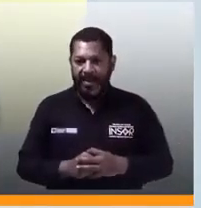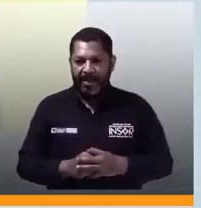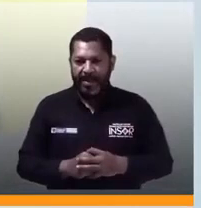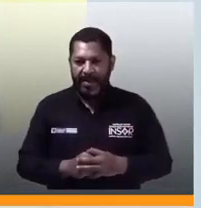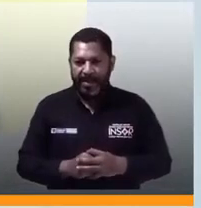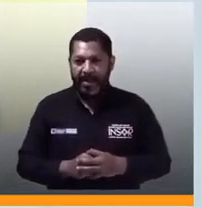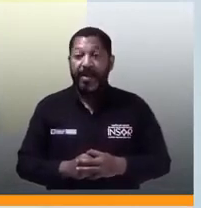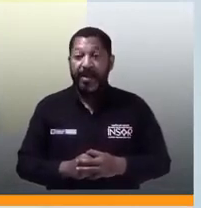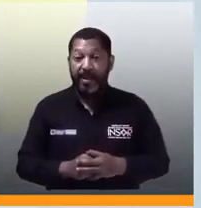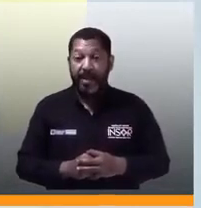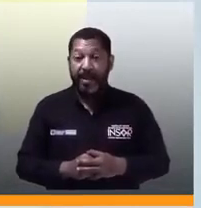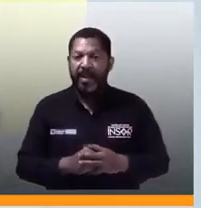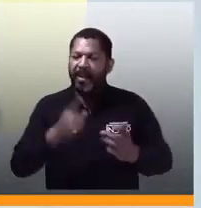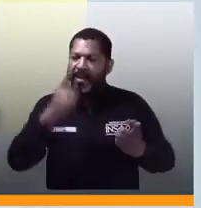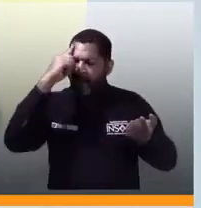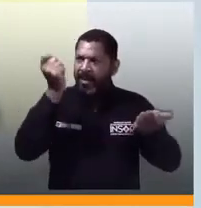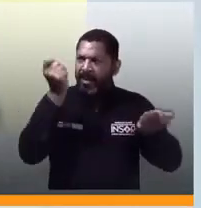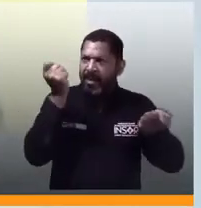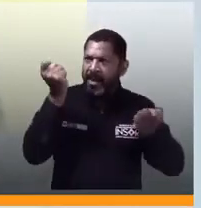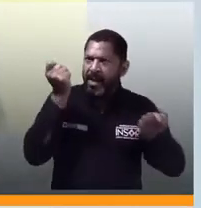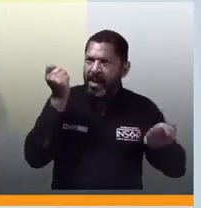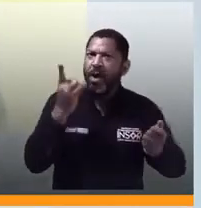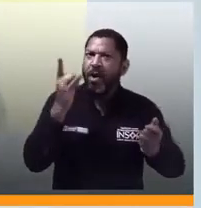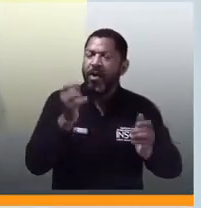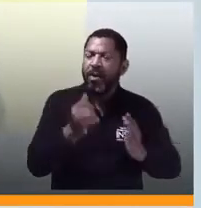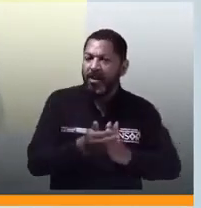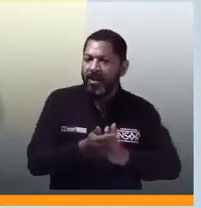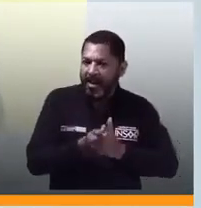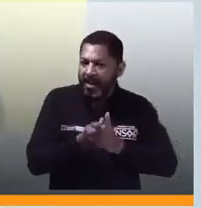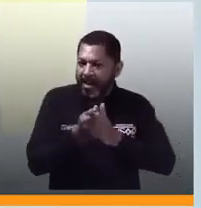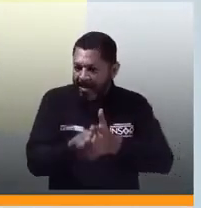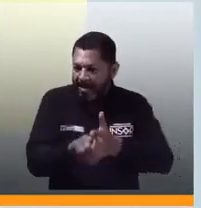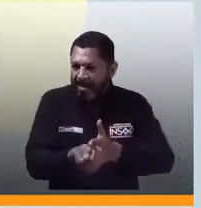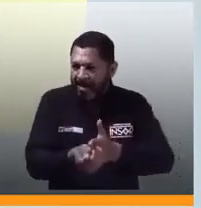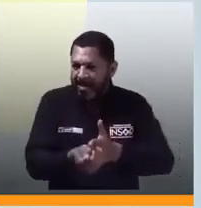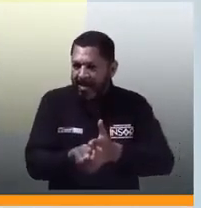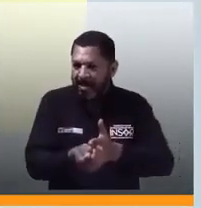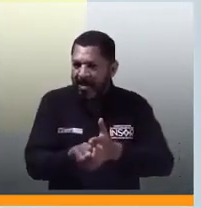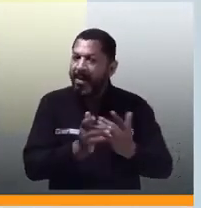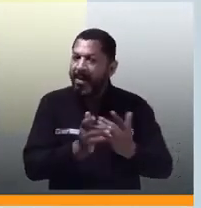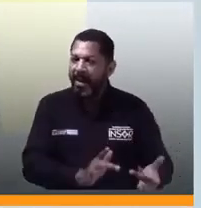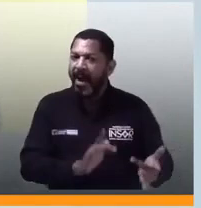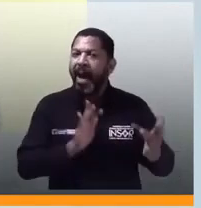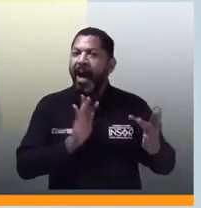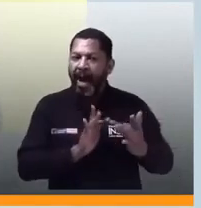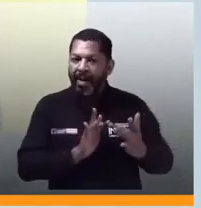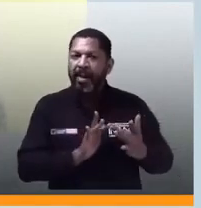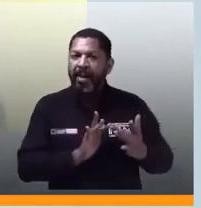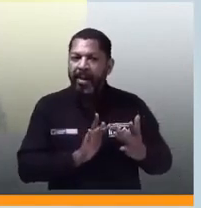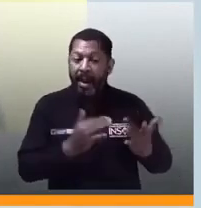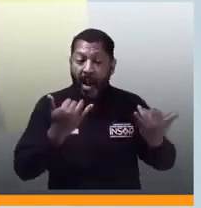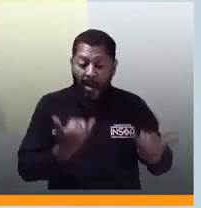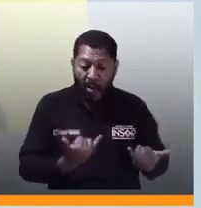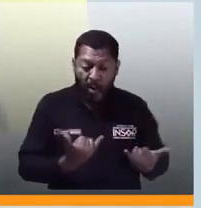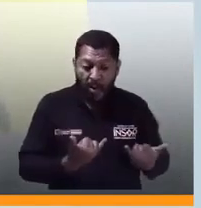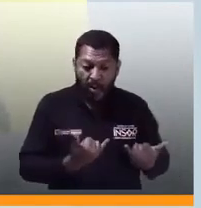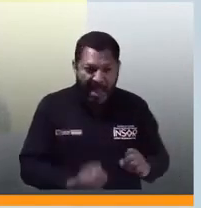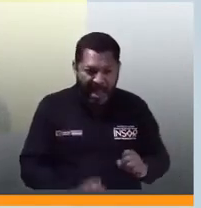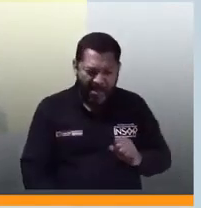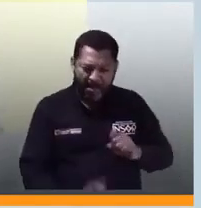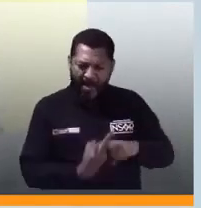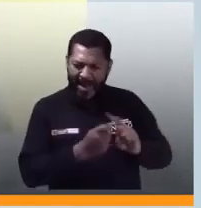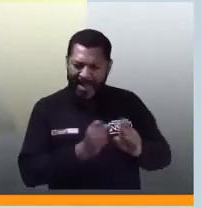es una metodología, una estrategia, digámoslo así, que se da muy bien para la parte que ahora estamos en esta